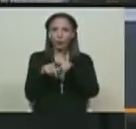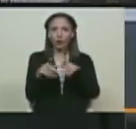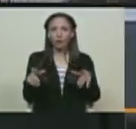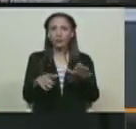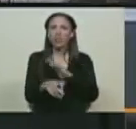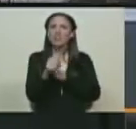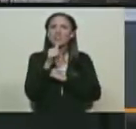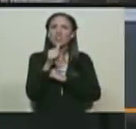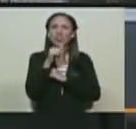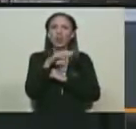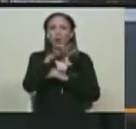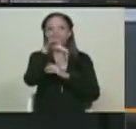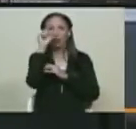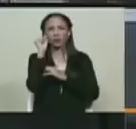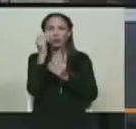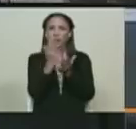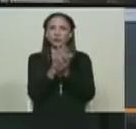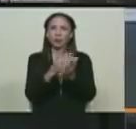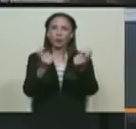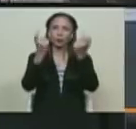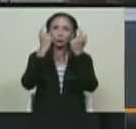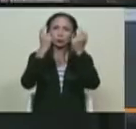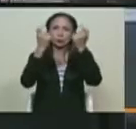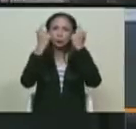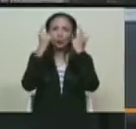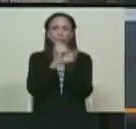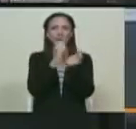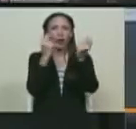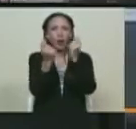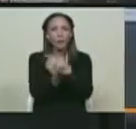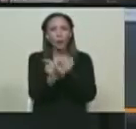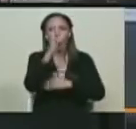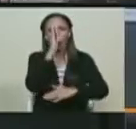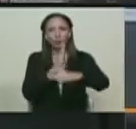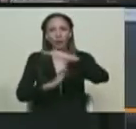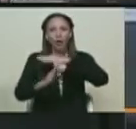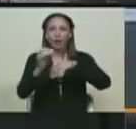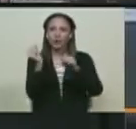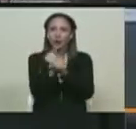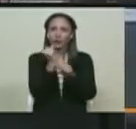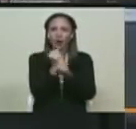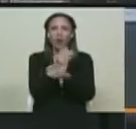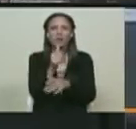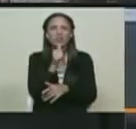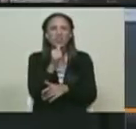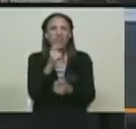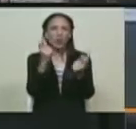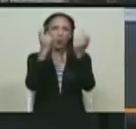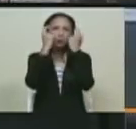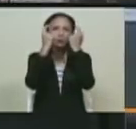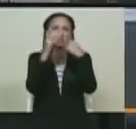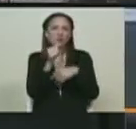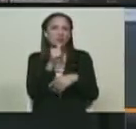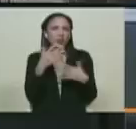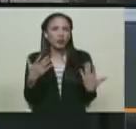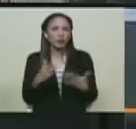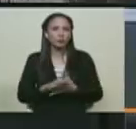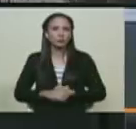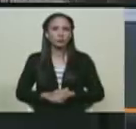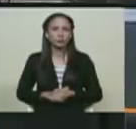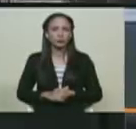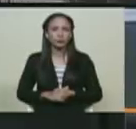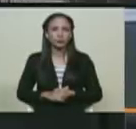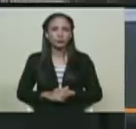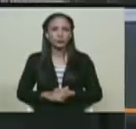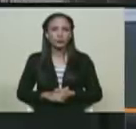quién aprendimos ese método de renovación permanente, de humildad, de trabajo, de perseverancia y de lealtad con el pueblo?